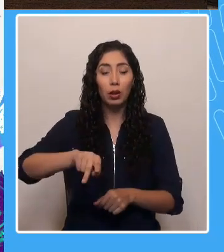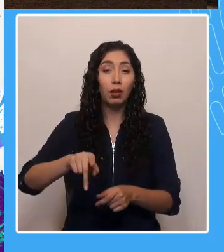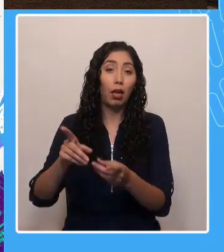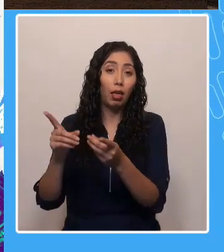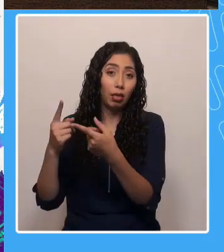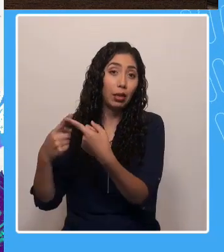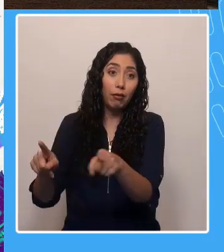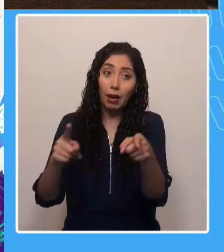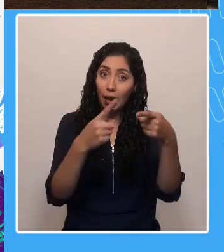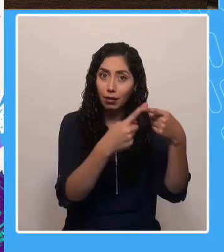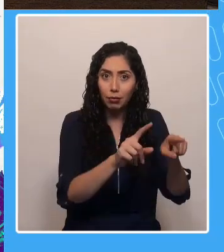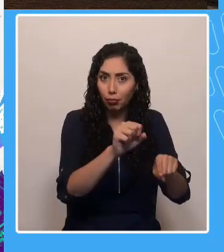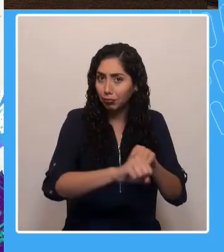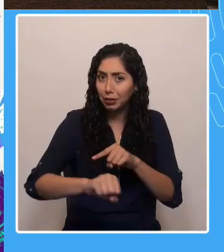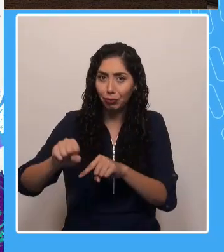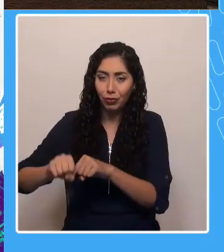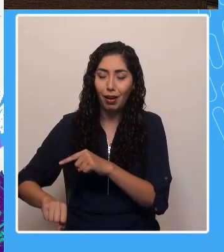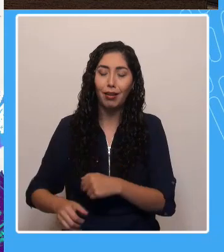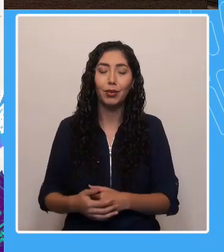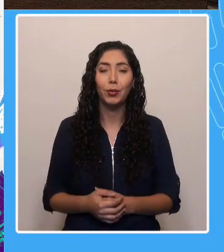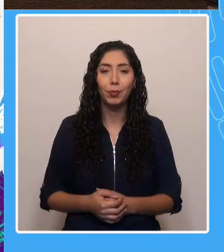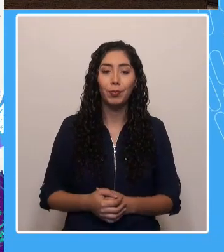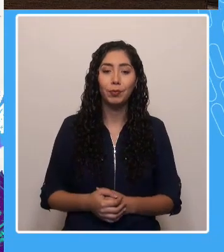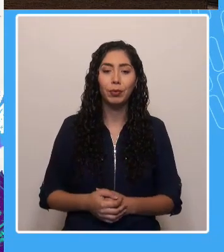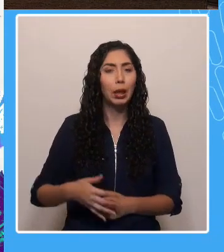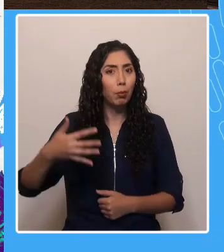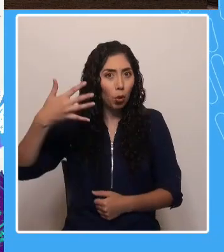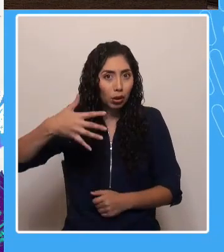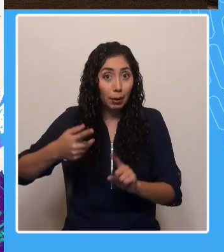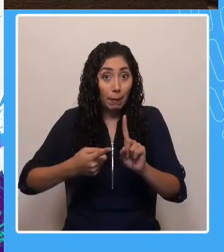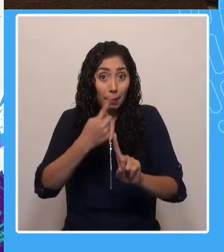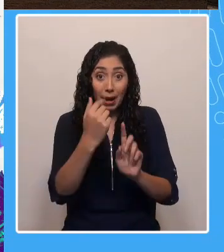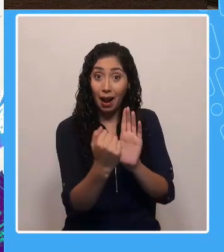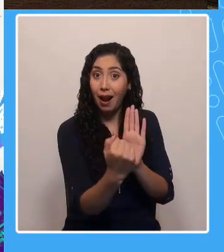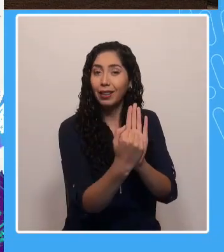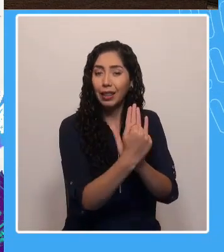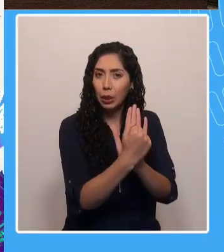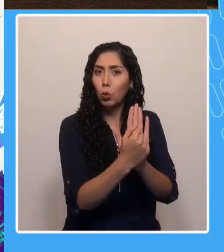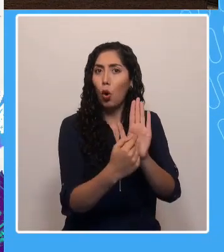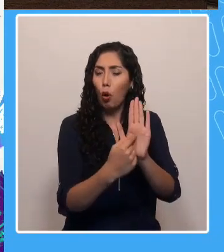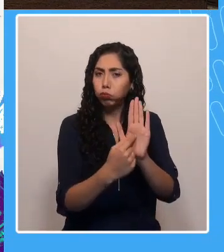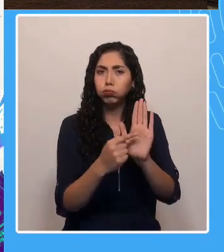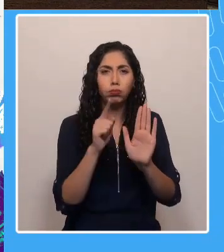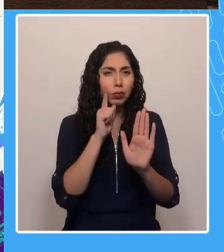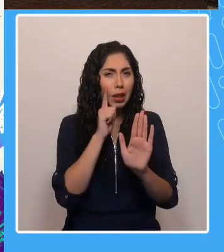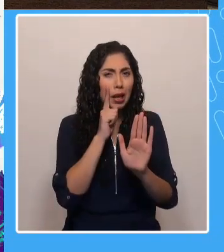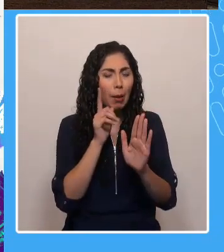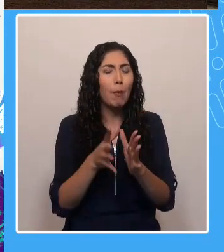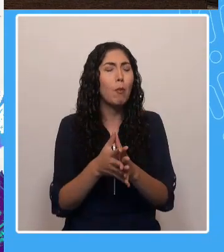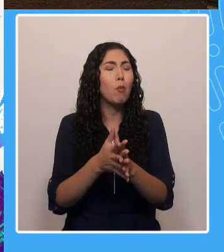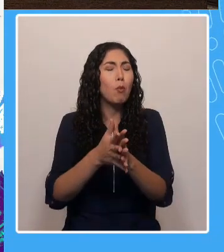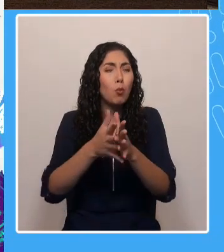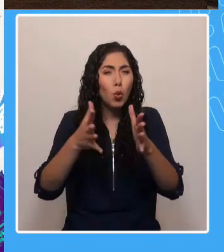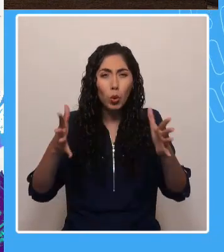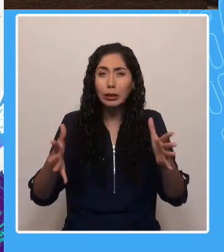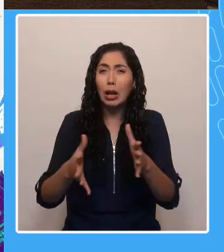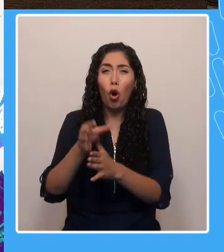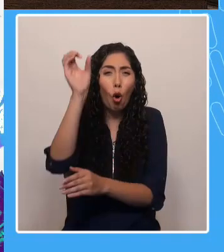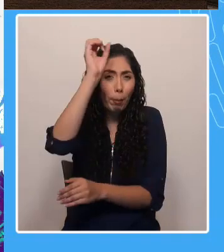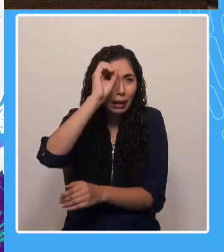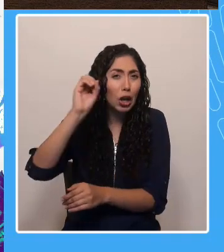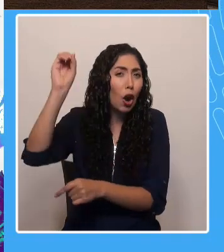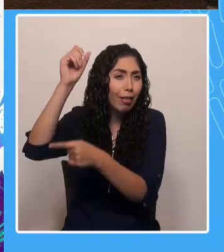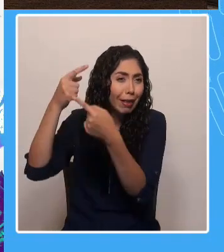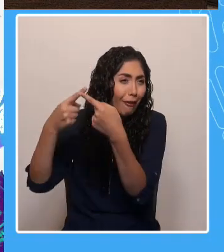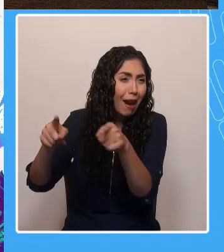diferencias. Es significativo nuestro primer artículo, que ha tenido muchas discrepancias, opiniones para